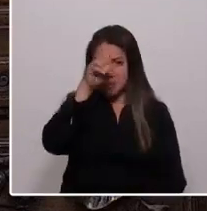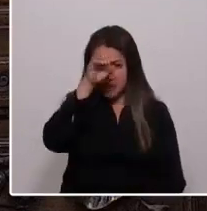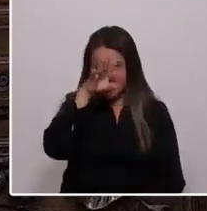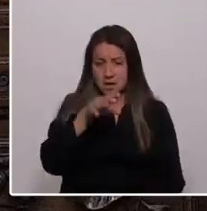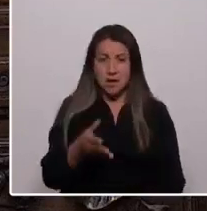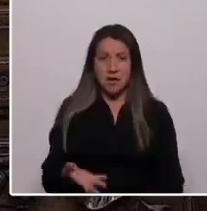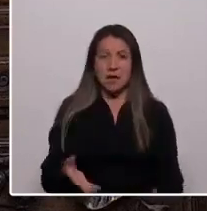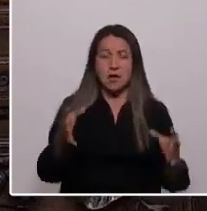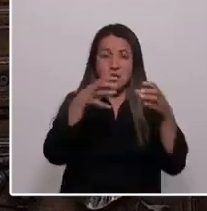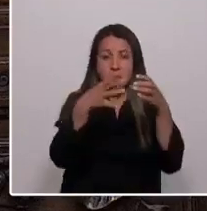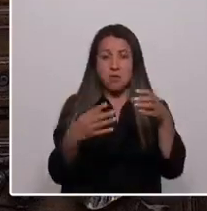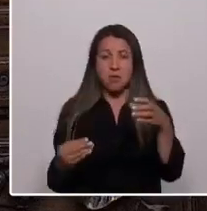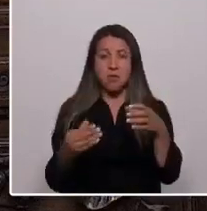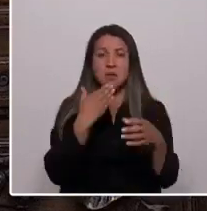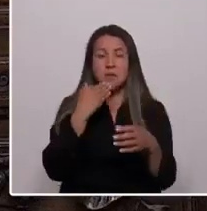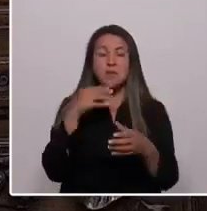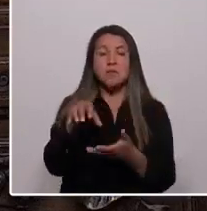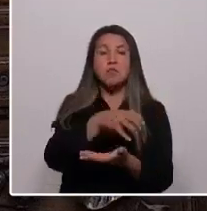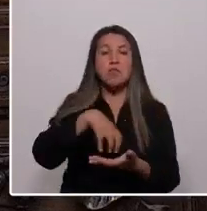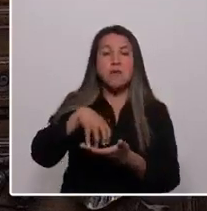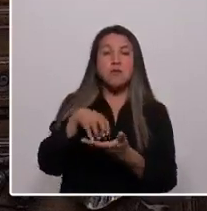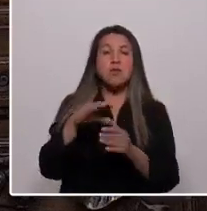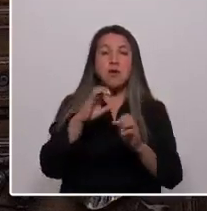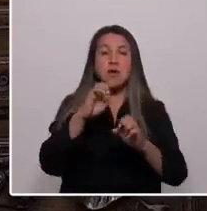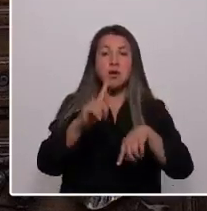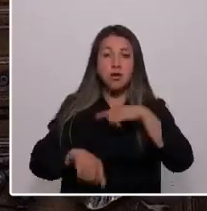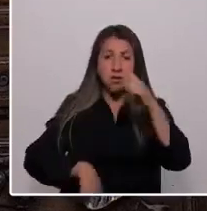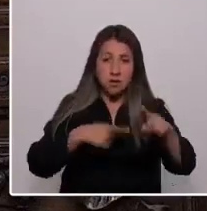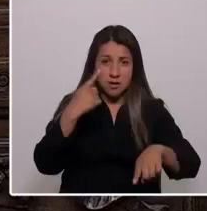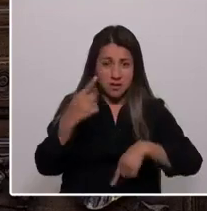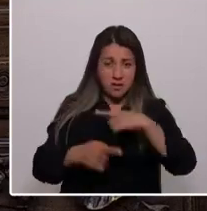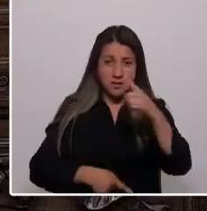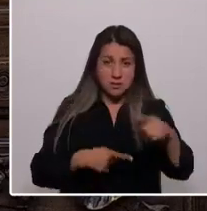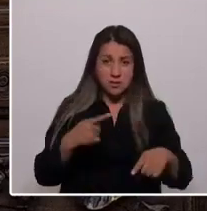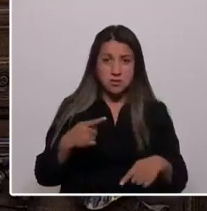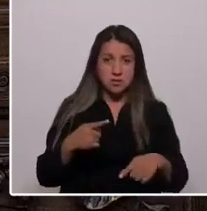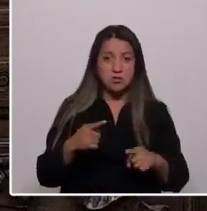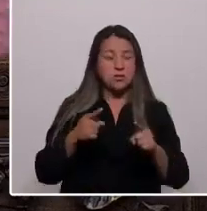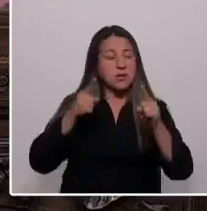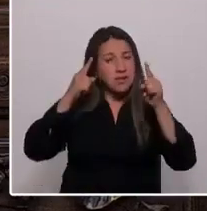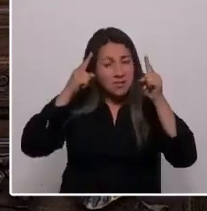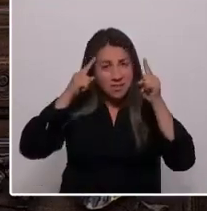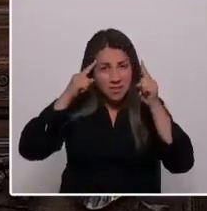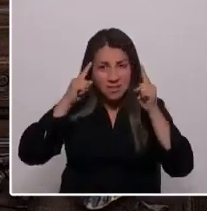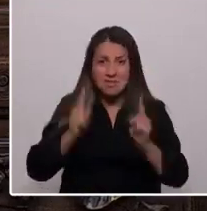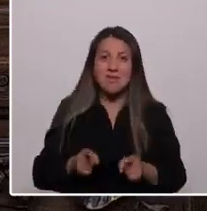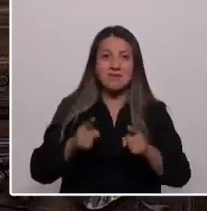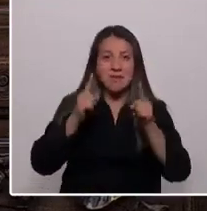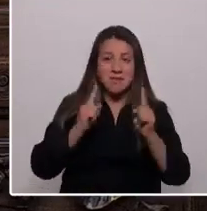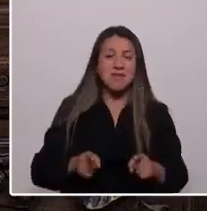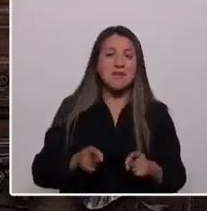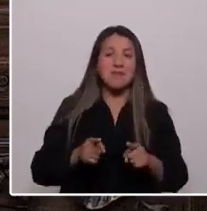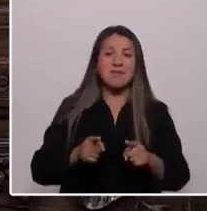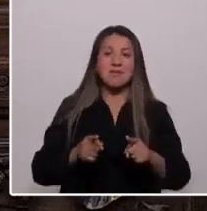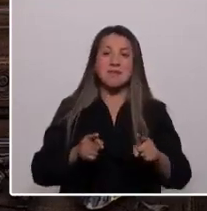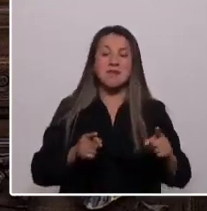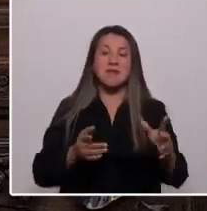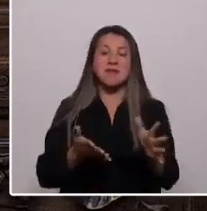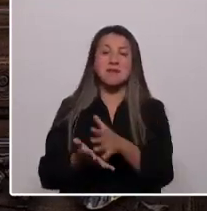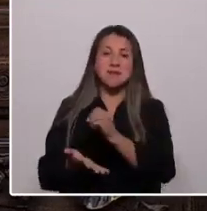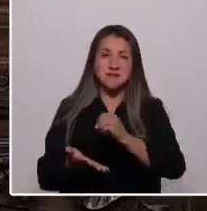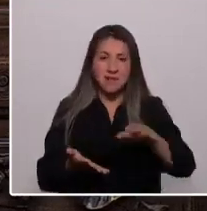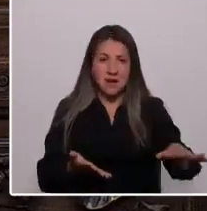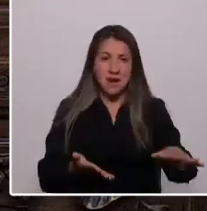ecologistas de que el eurocentrismo tiene que dar una vuelta dar un paso al lado tenemos que ser capaz de